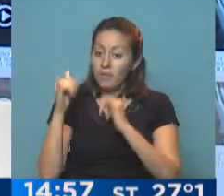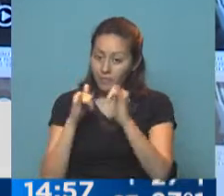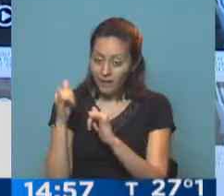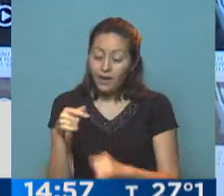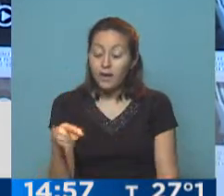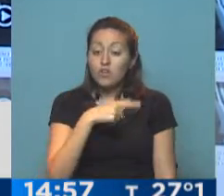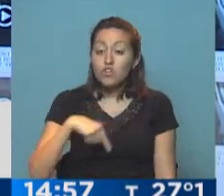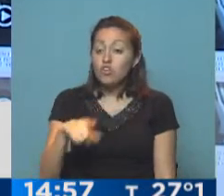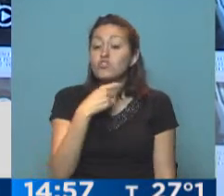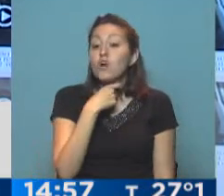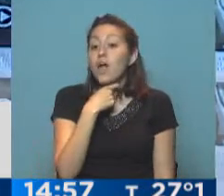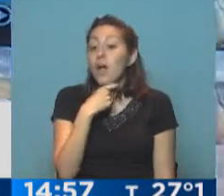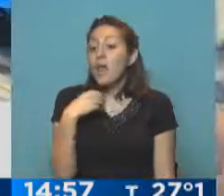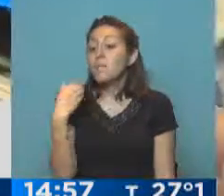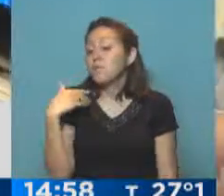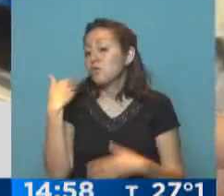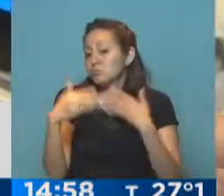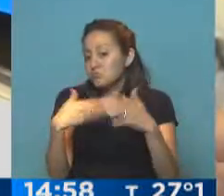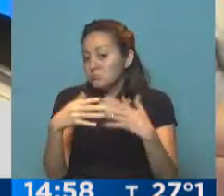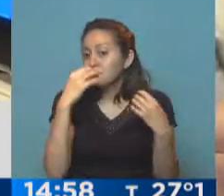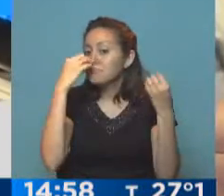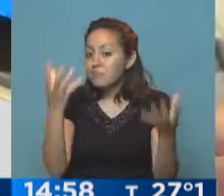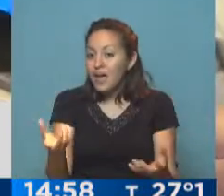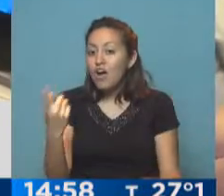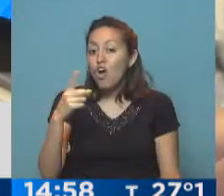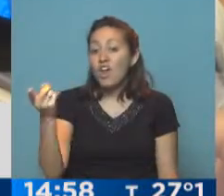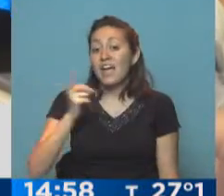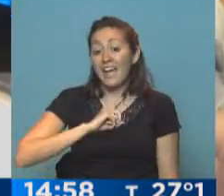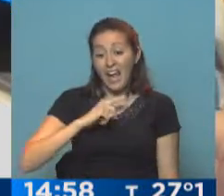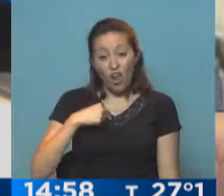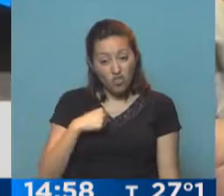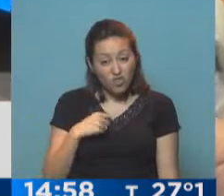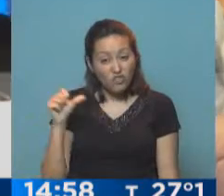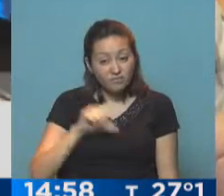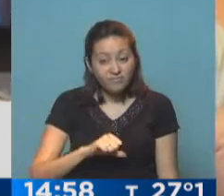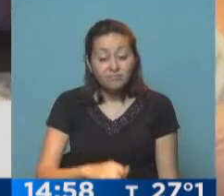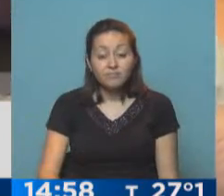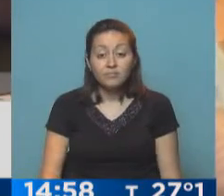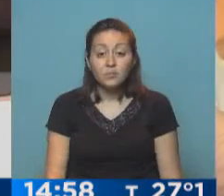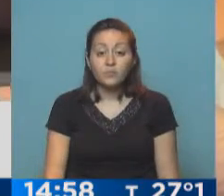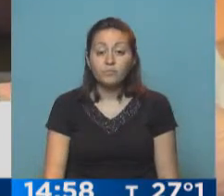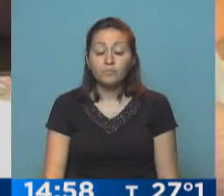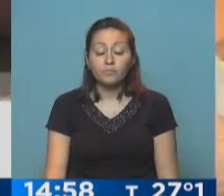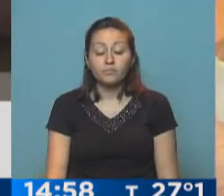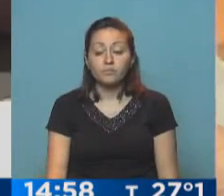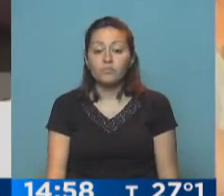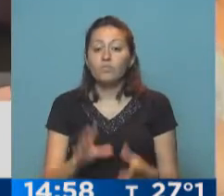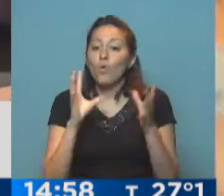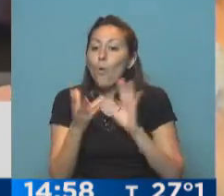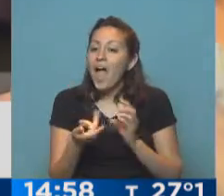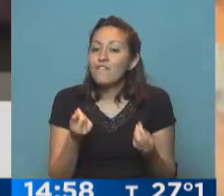Nosotros aspiramos a que tengan una mejor gestión que la nuestra, porque bueno, sería una forma de